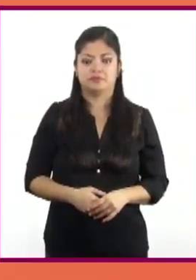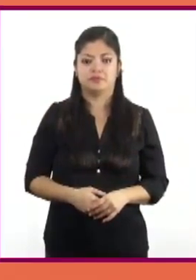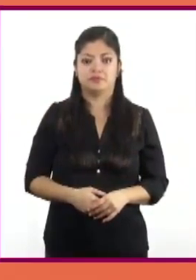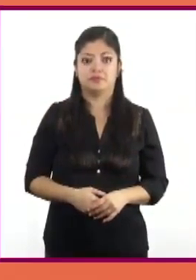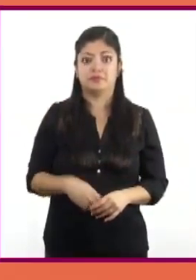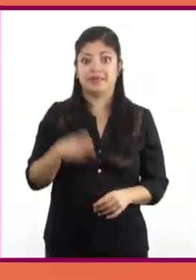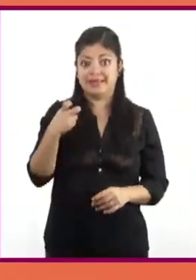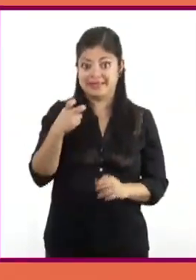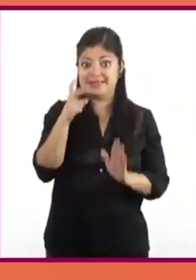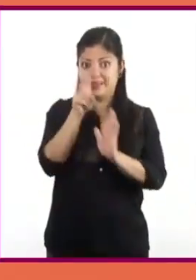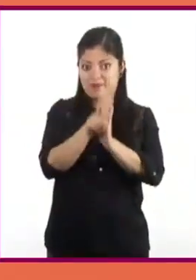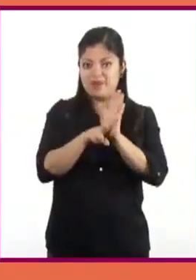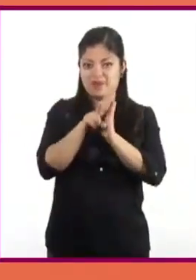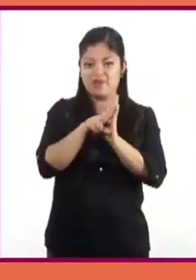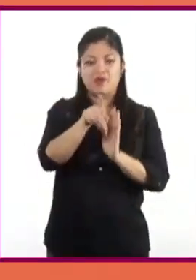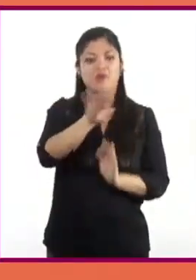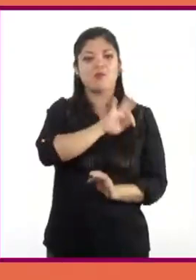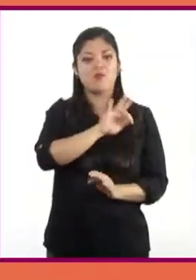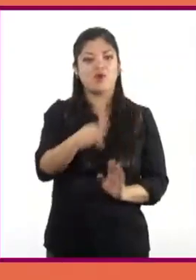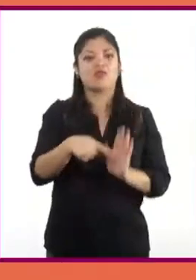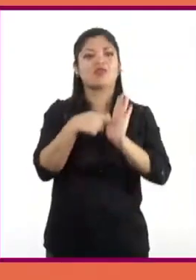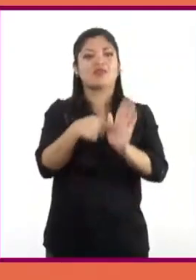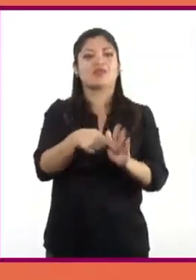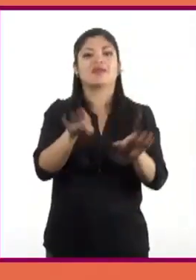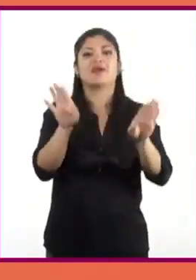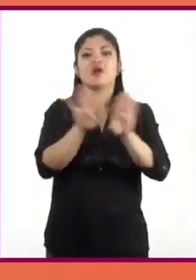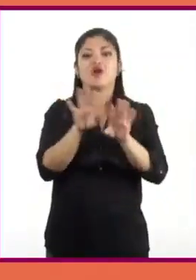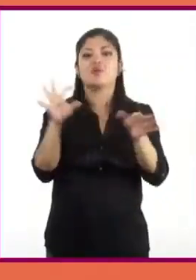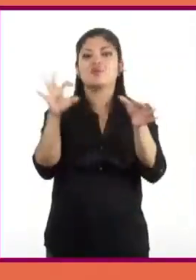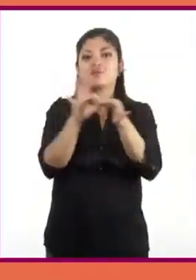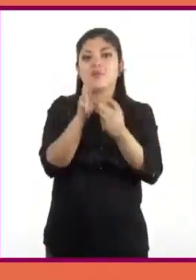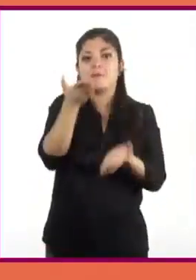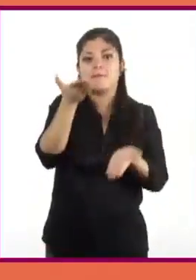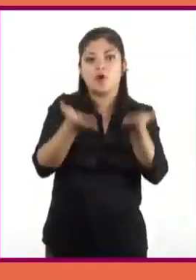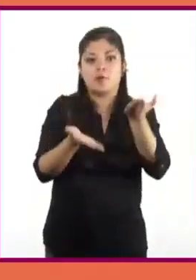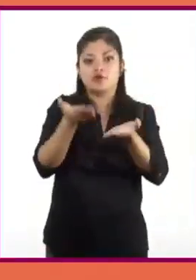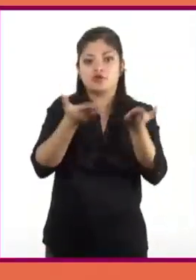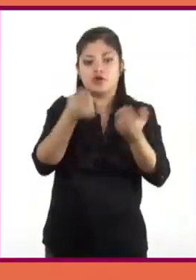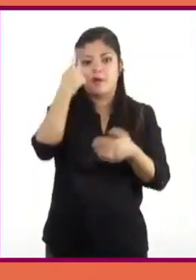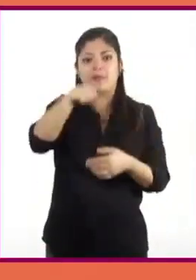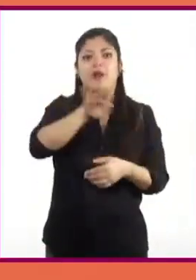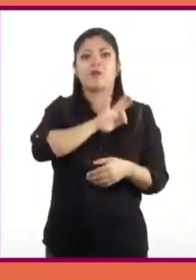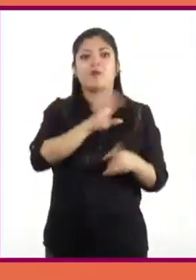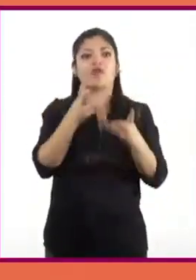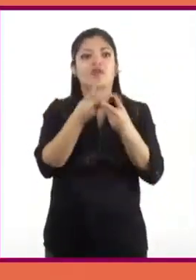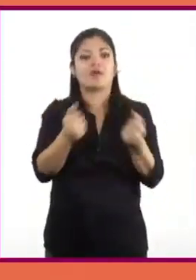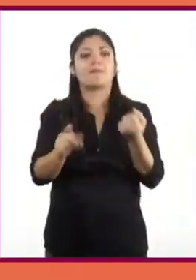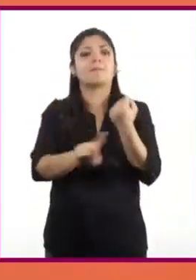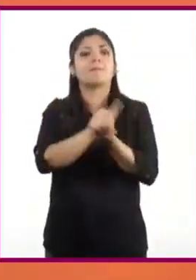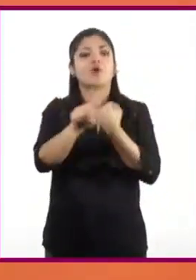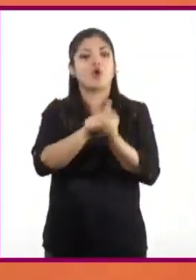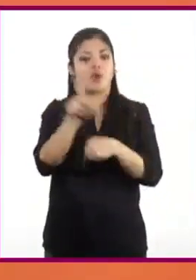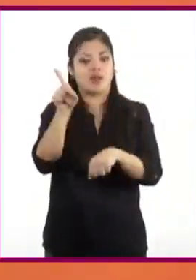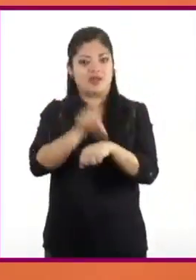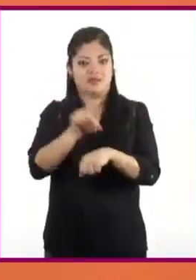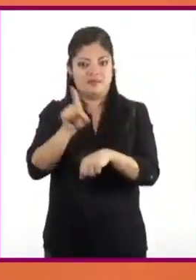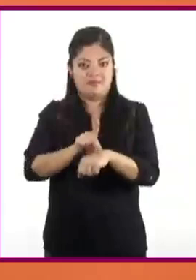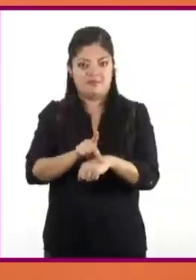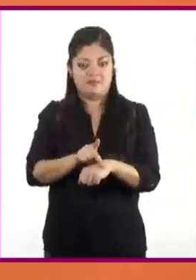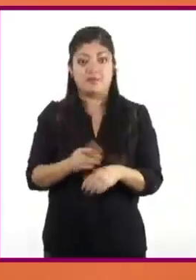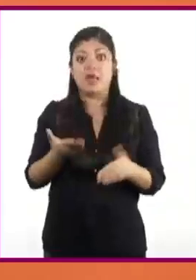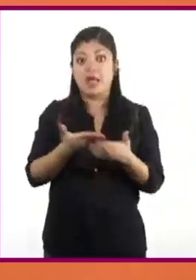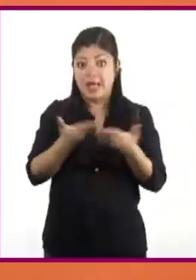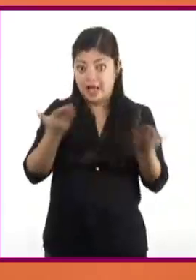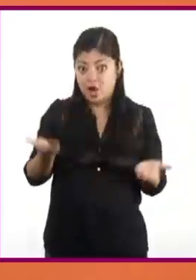Este video les mostró cómo pueden aplicar la relación de proporcionalidad para resolver problemas cotidianos.